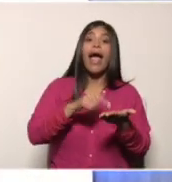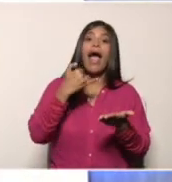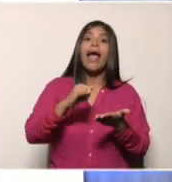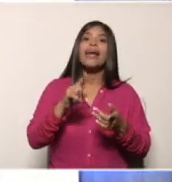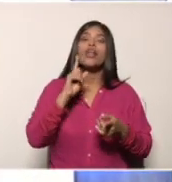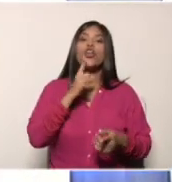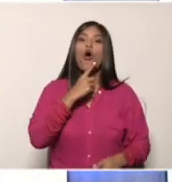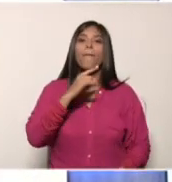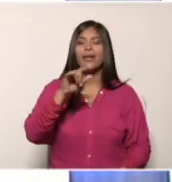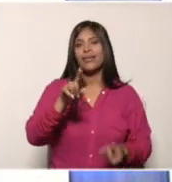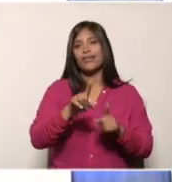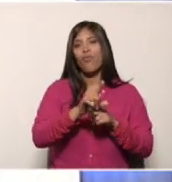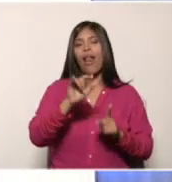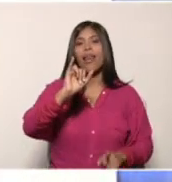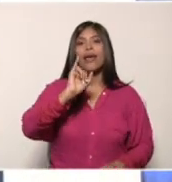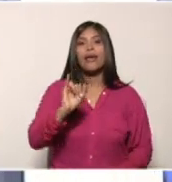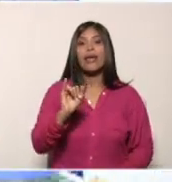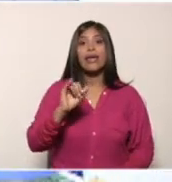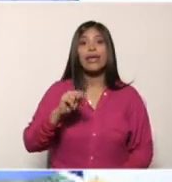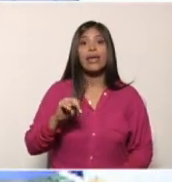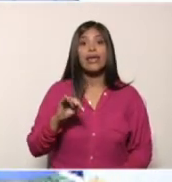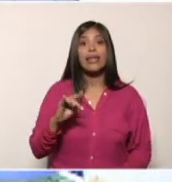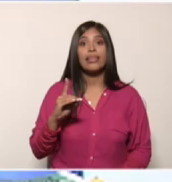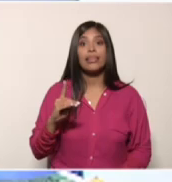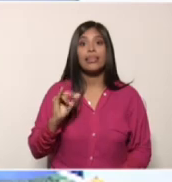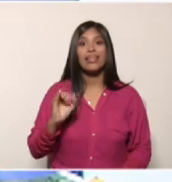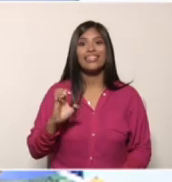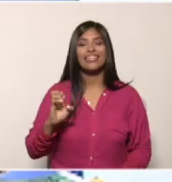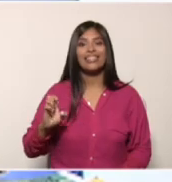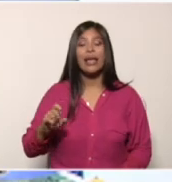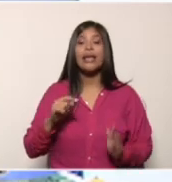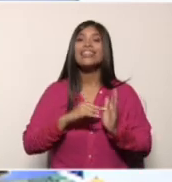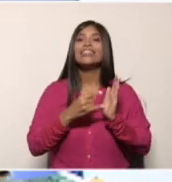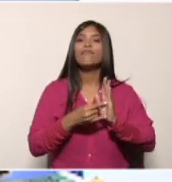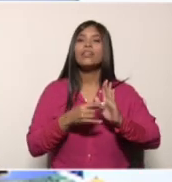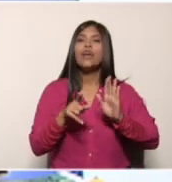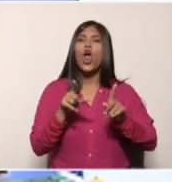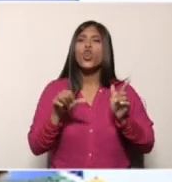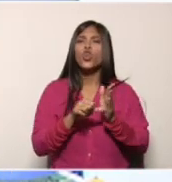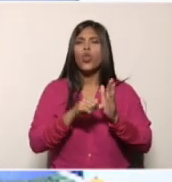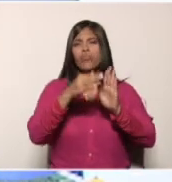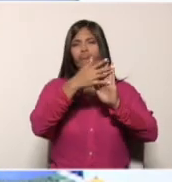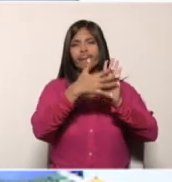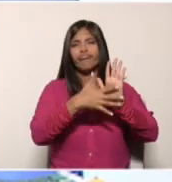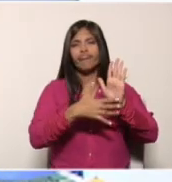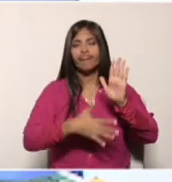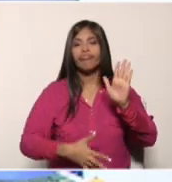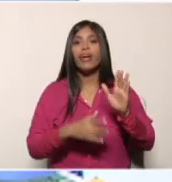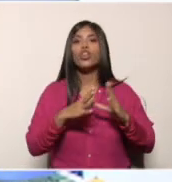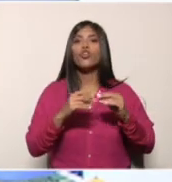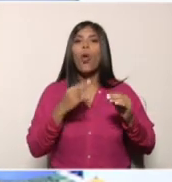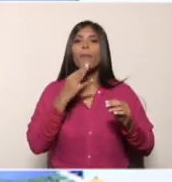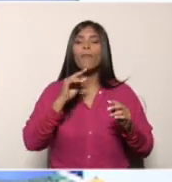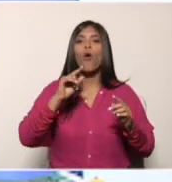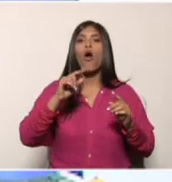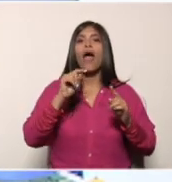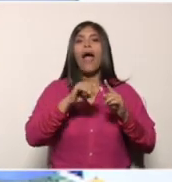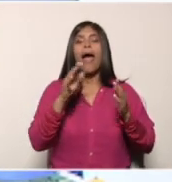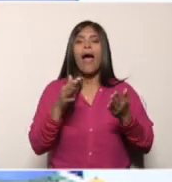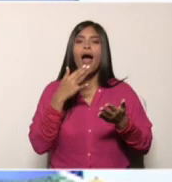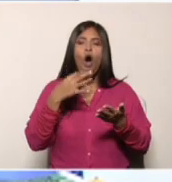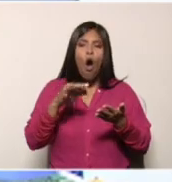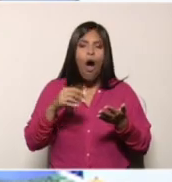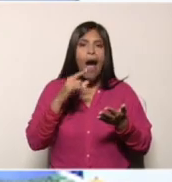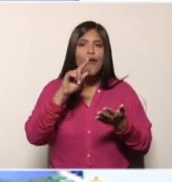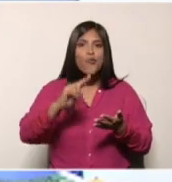orden donde van a ir siendo presentados cada uno de los puntos de ese trabajo. ¿Ok? Se recomienda que